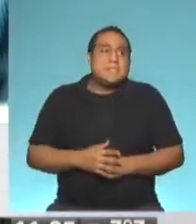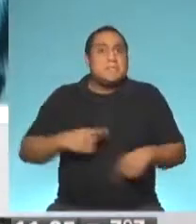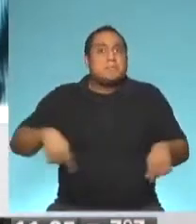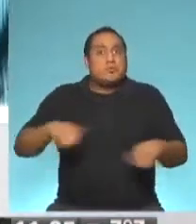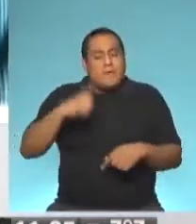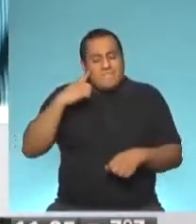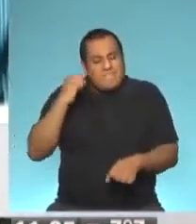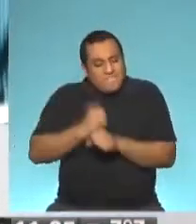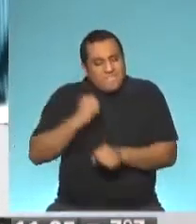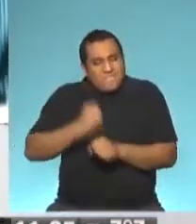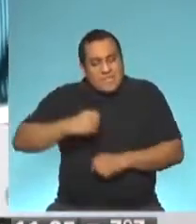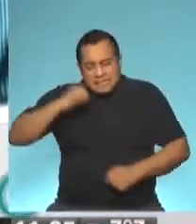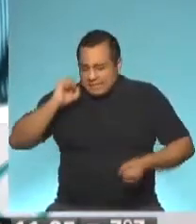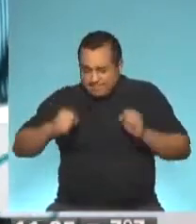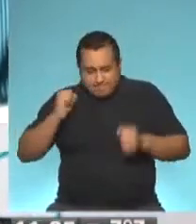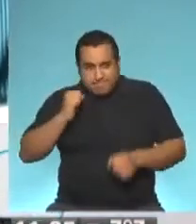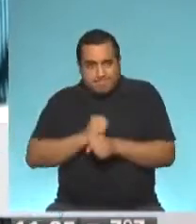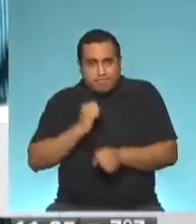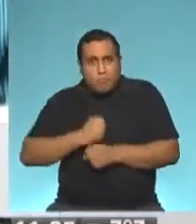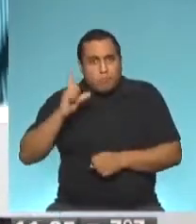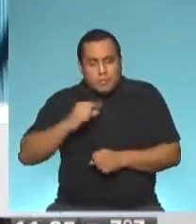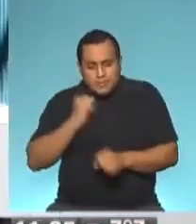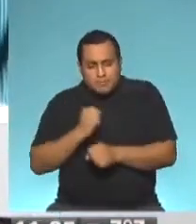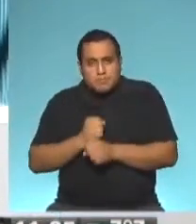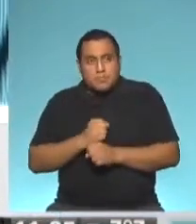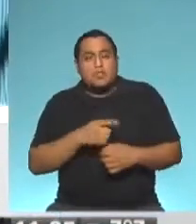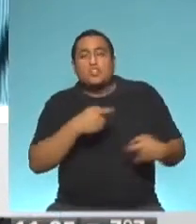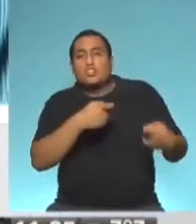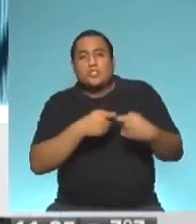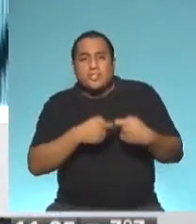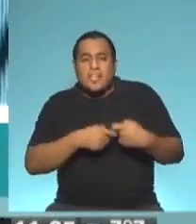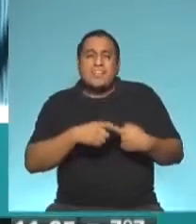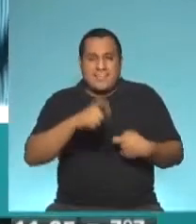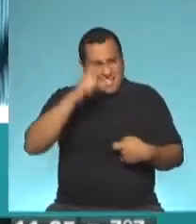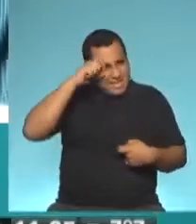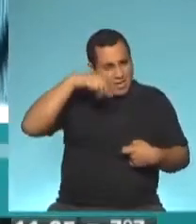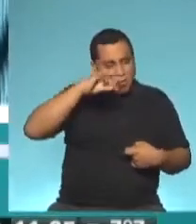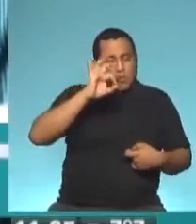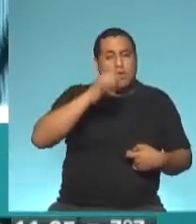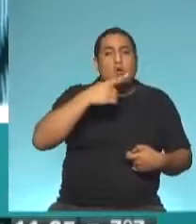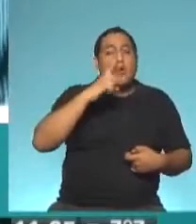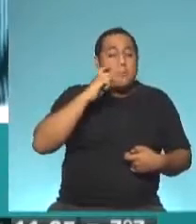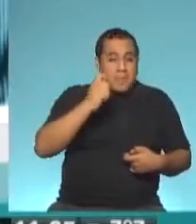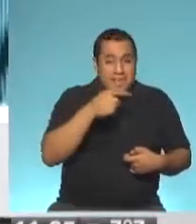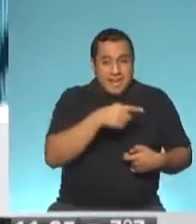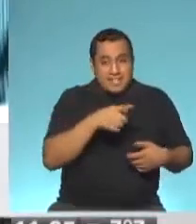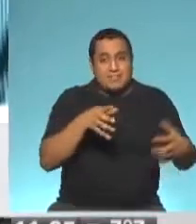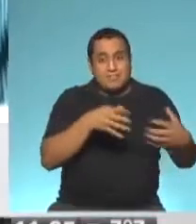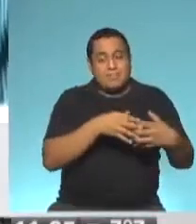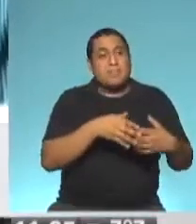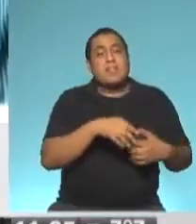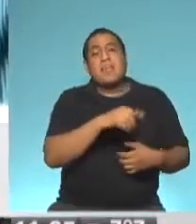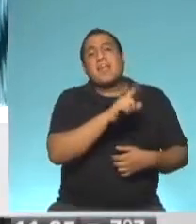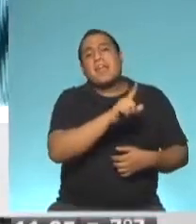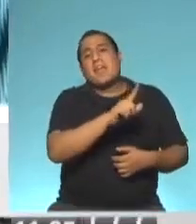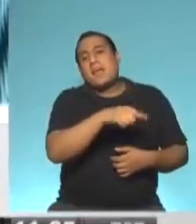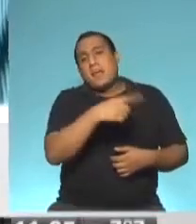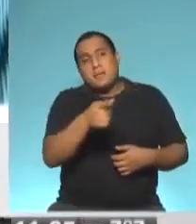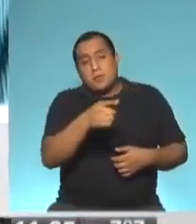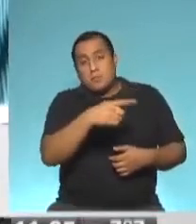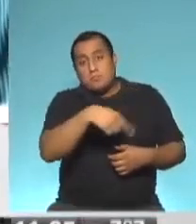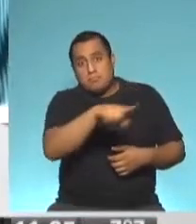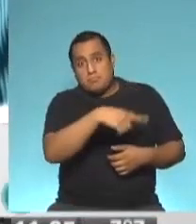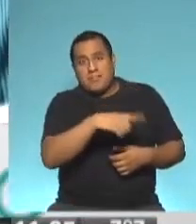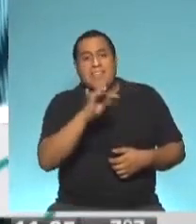trabajando muy fuerte conjuntamente con la Sociedad de Endoscopía de Buenos Aires, que es ENDIVA, Digital Means y Leandro Steinberg, y desarrollamos